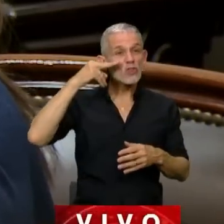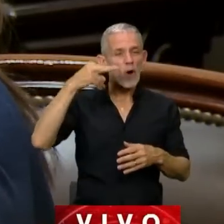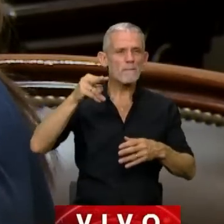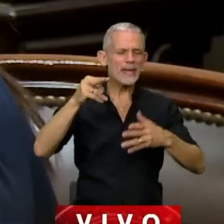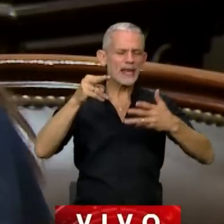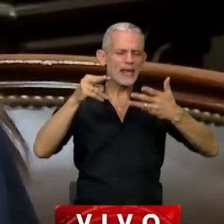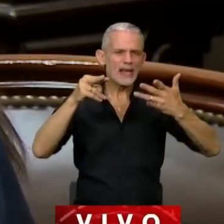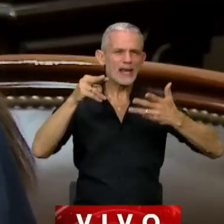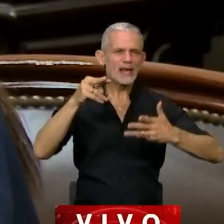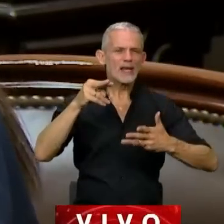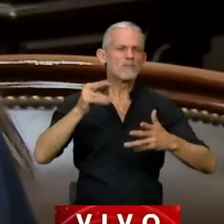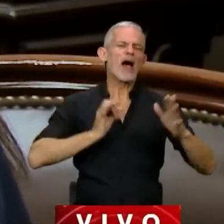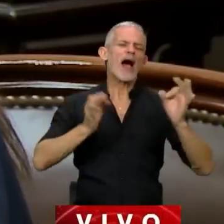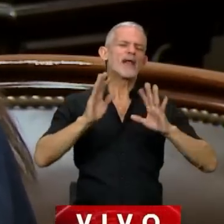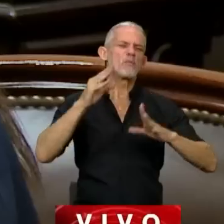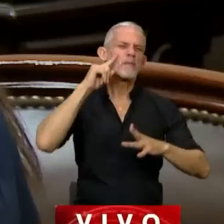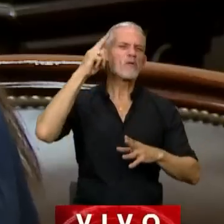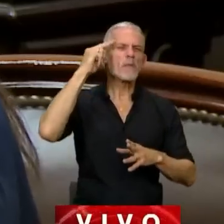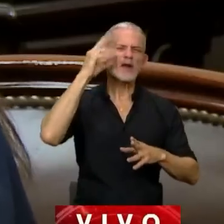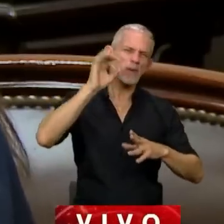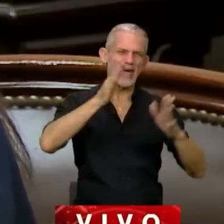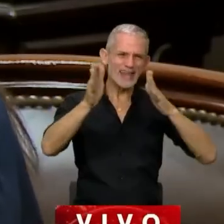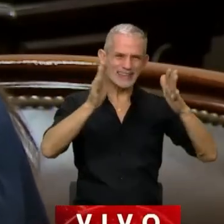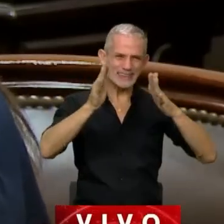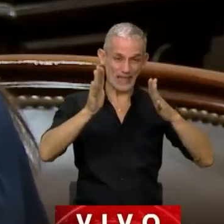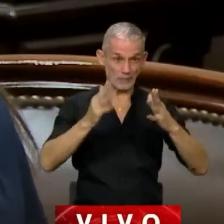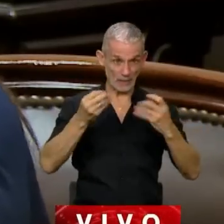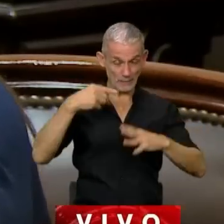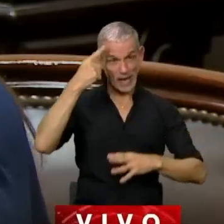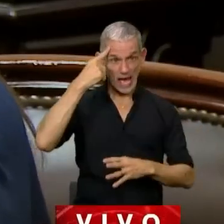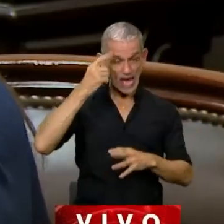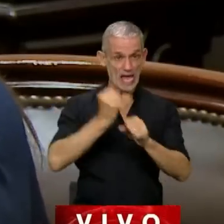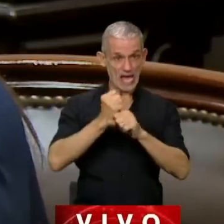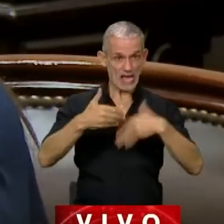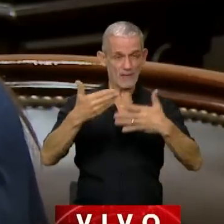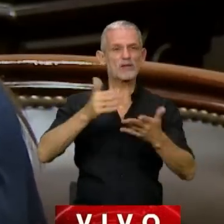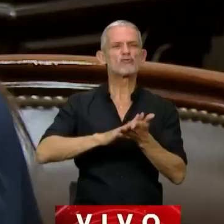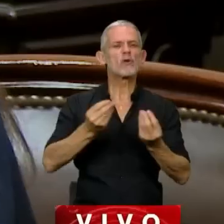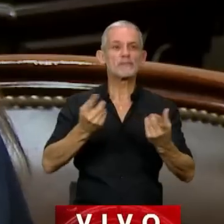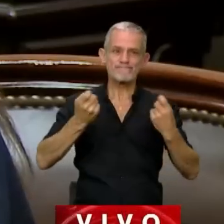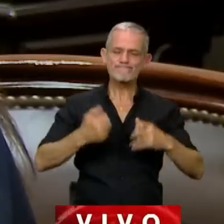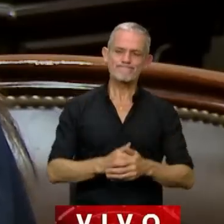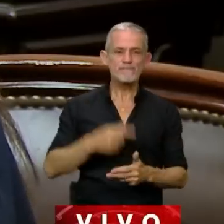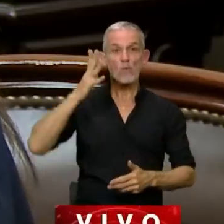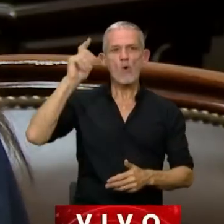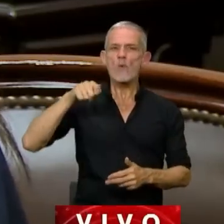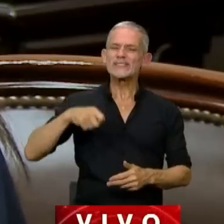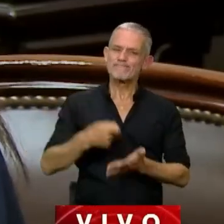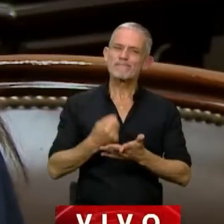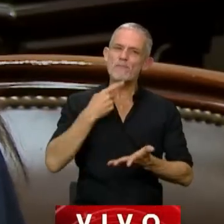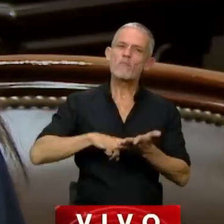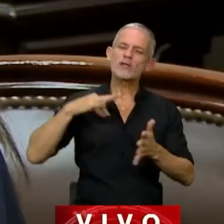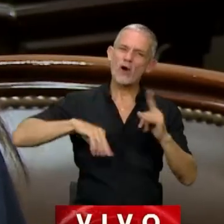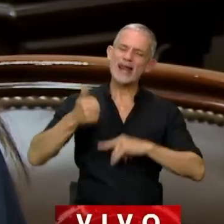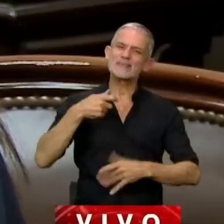2000, en la década del 90, cuando empezamos a trabajar el tema de la necesidad de que los jueces paguen